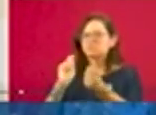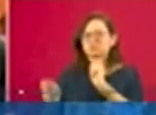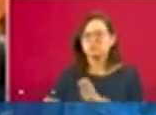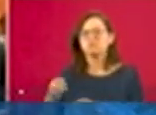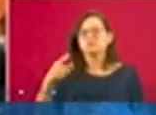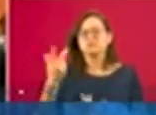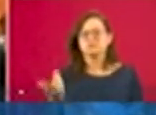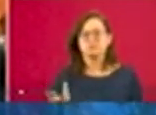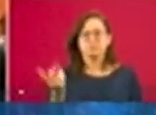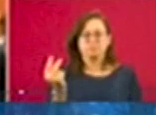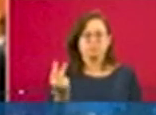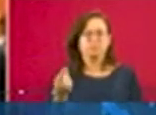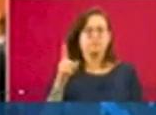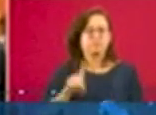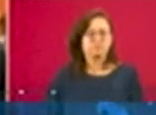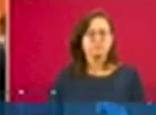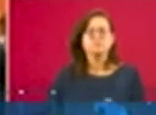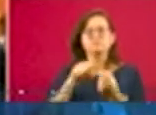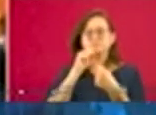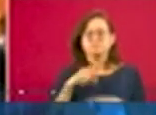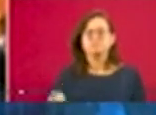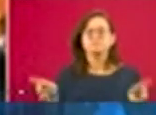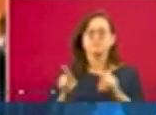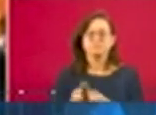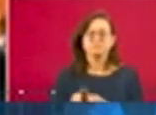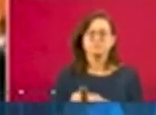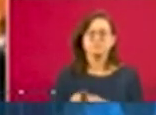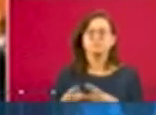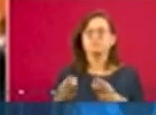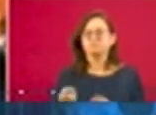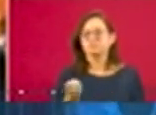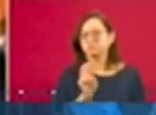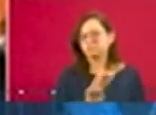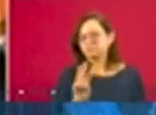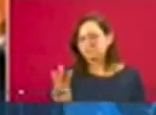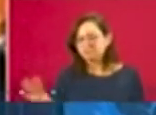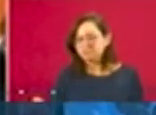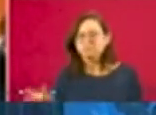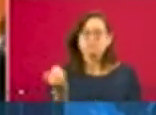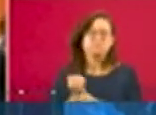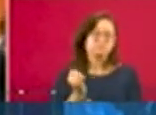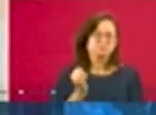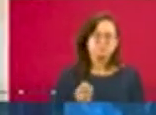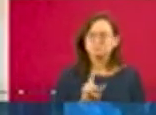el ciclo escolar pasado. Entonces ya los conocen y eso está ayudando muchísimo.